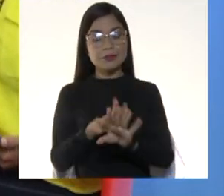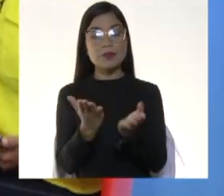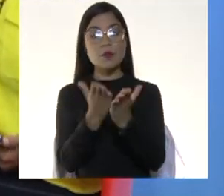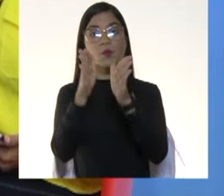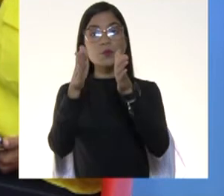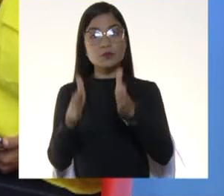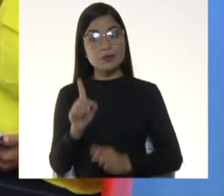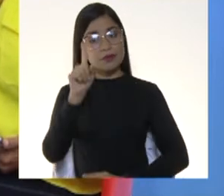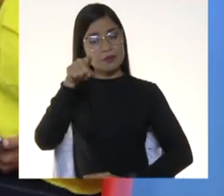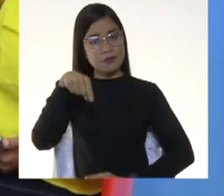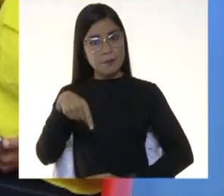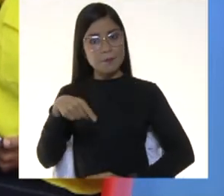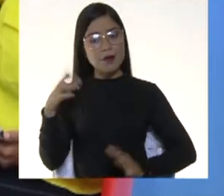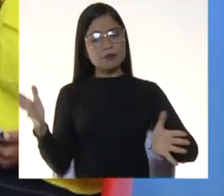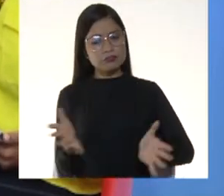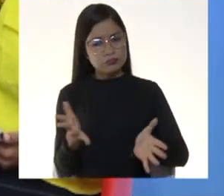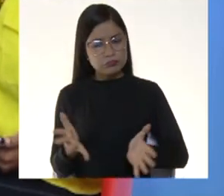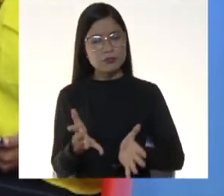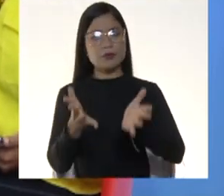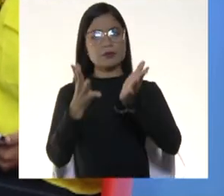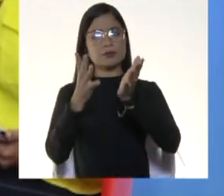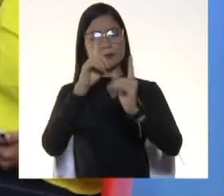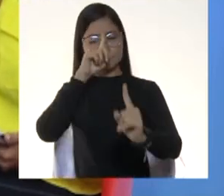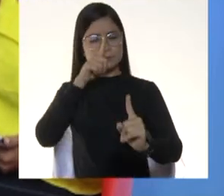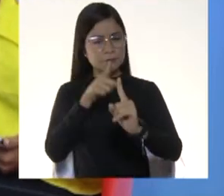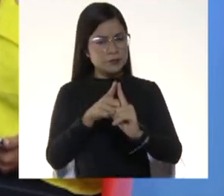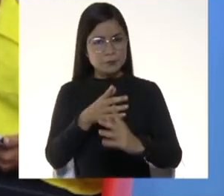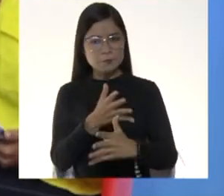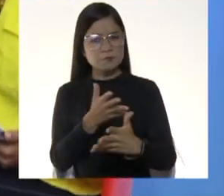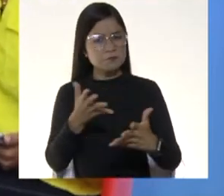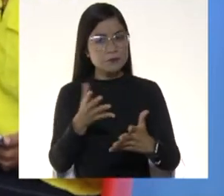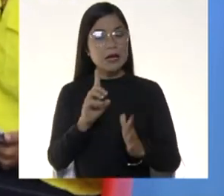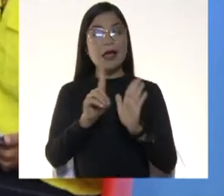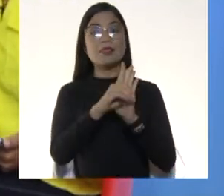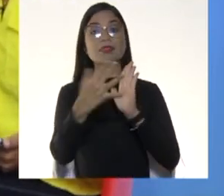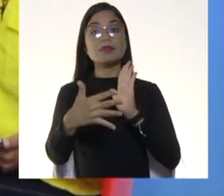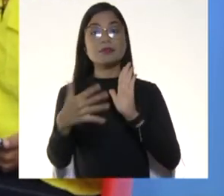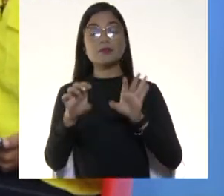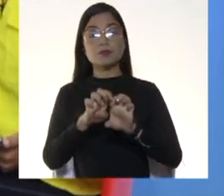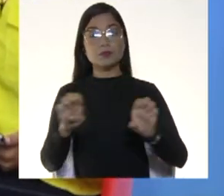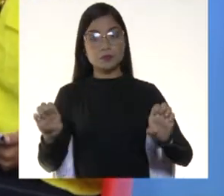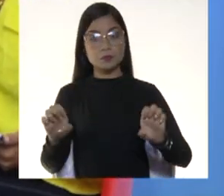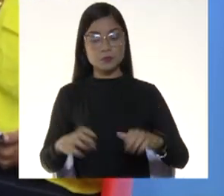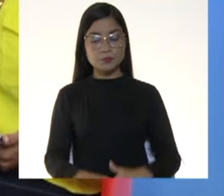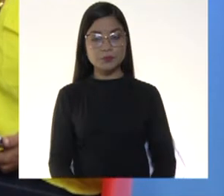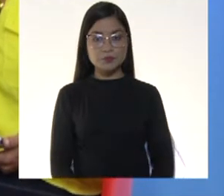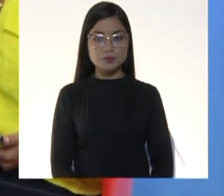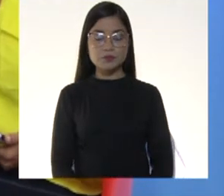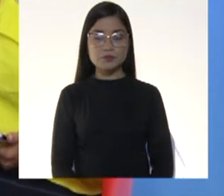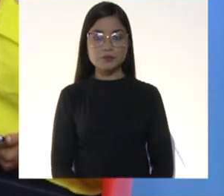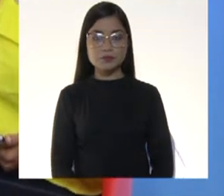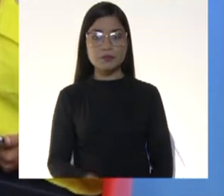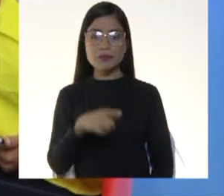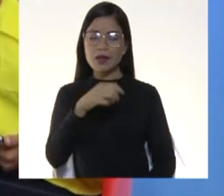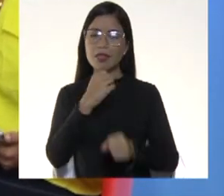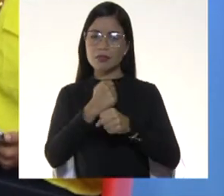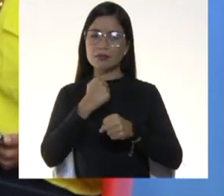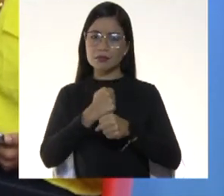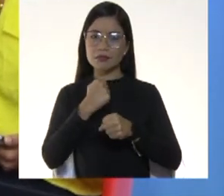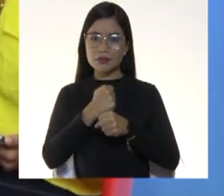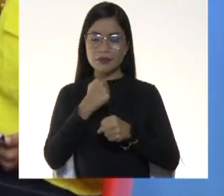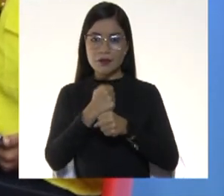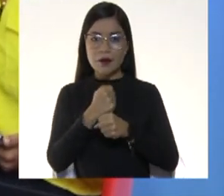por supuesto, garantizar por encima de todo el derecho a la educación. Este trabajo tan hermoso que